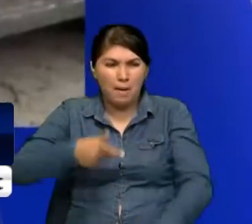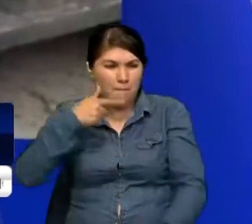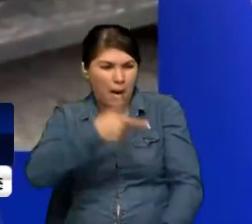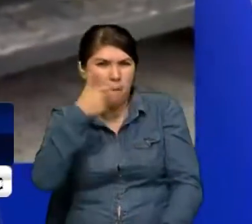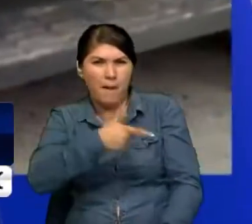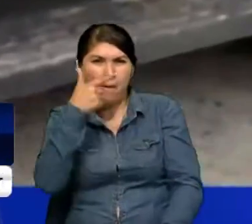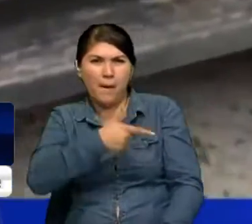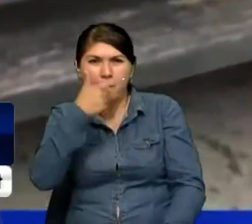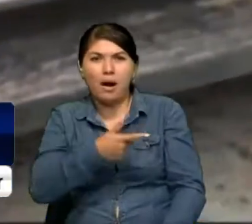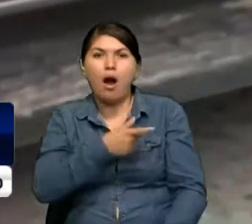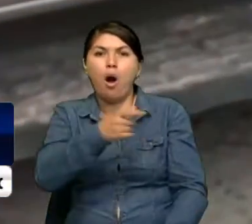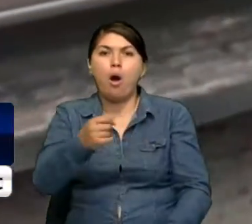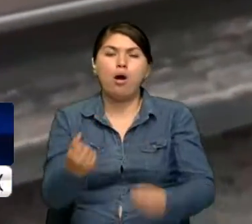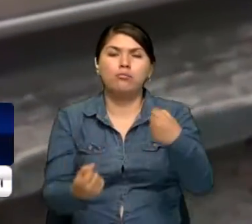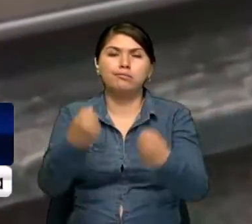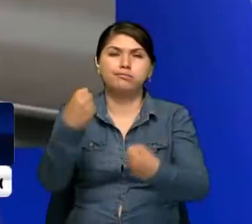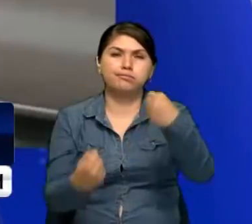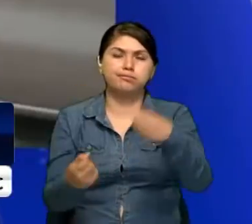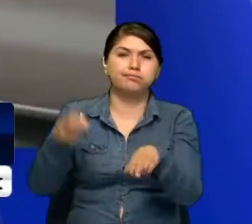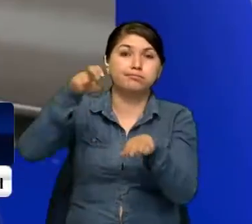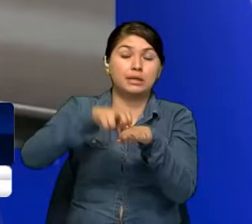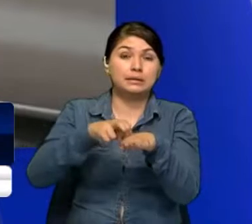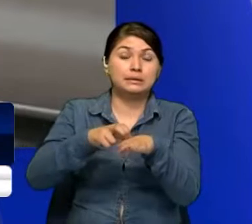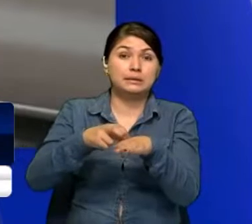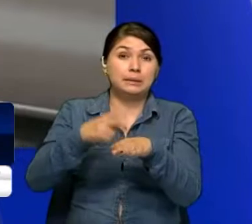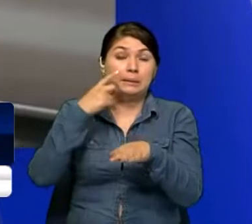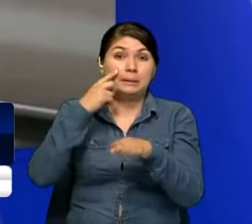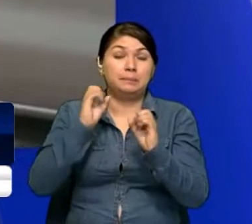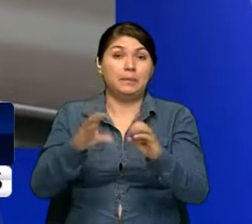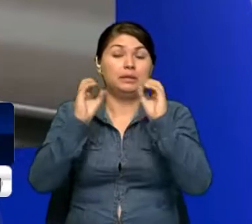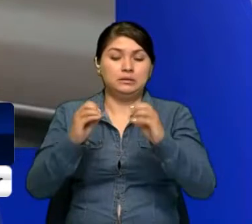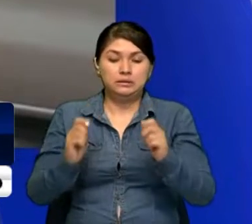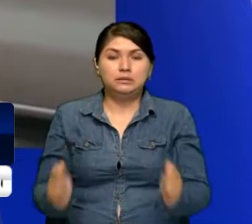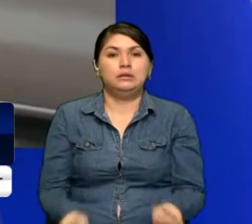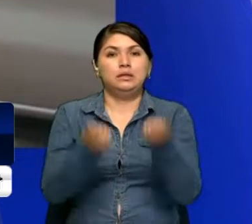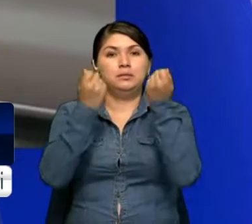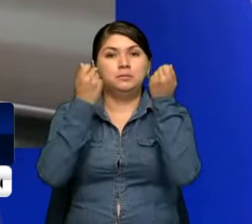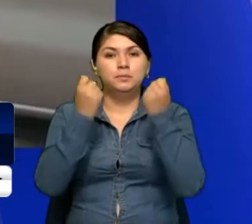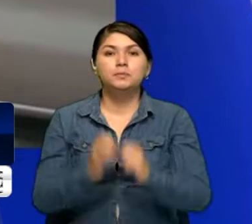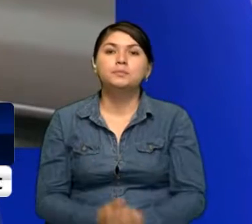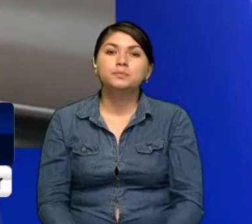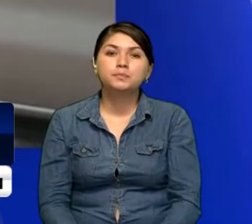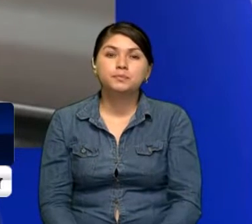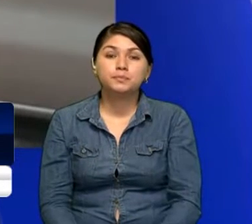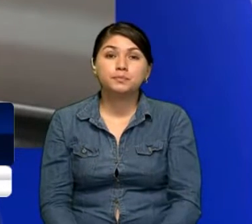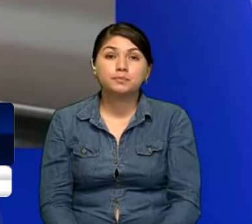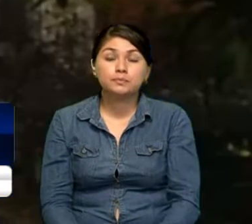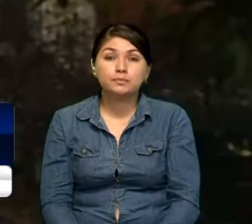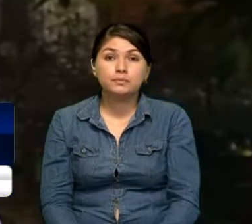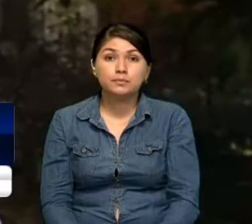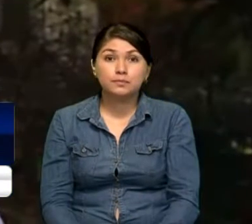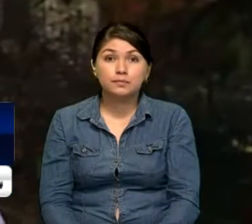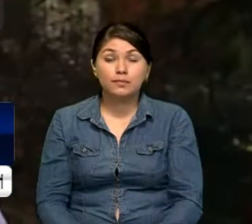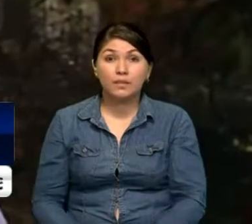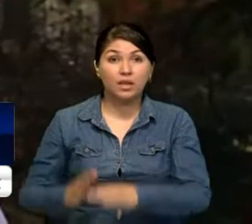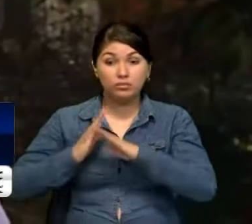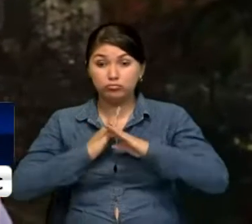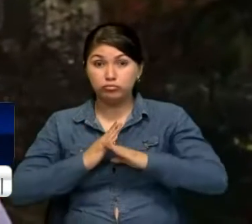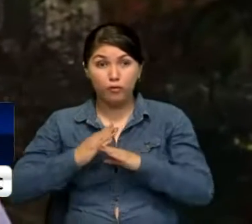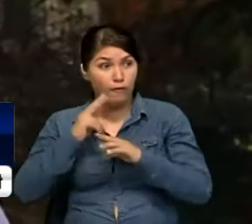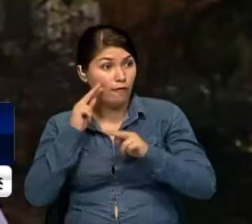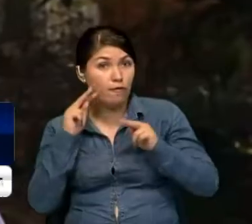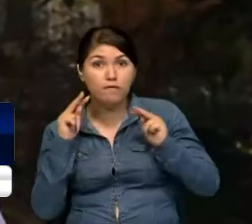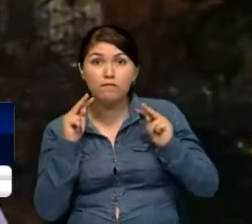contra el vehículo donde se transportaba Olger Pérez, que milagrosamente logró salir ileso del episodio. Automáticamente el esquema de seguridad, cuando